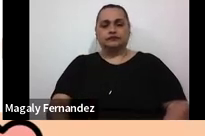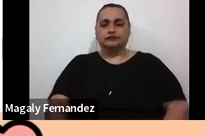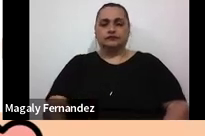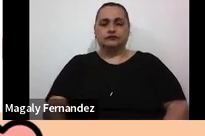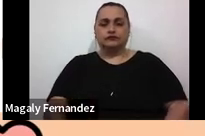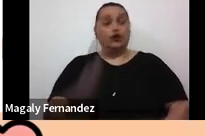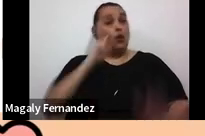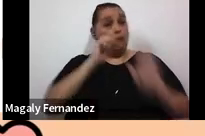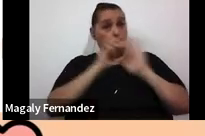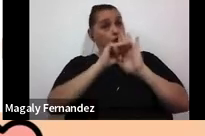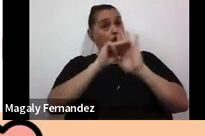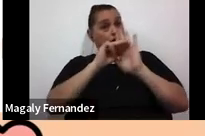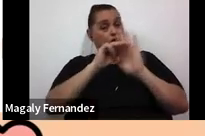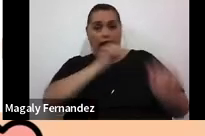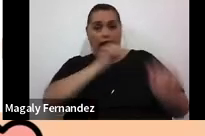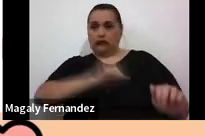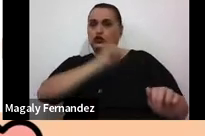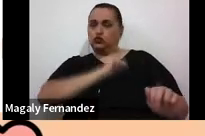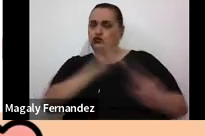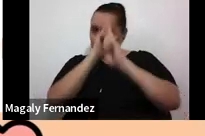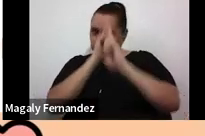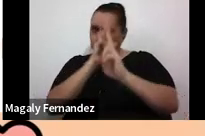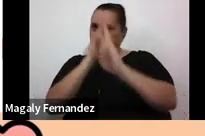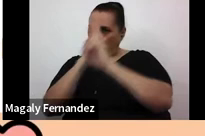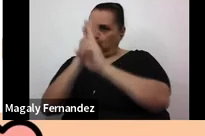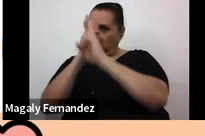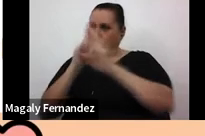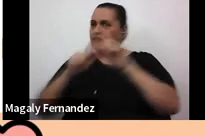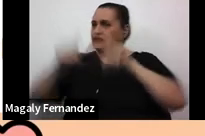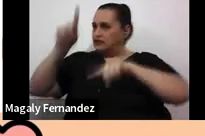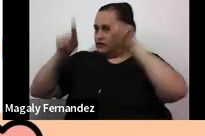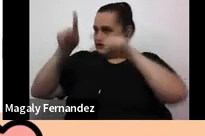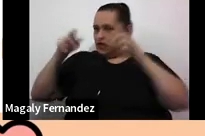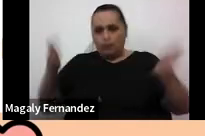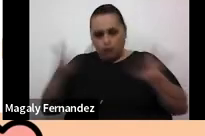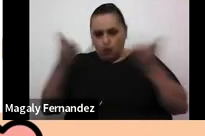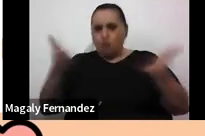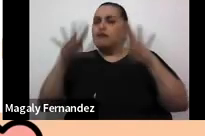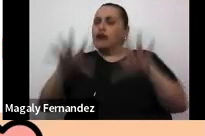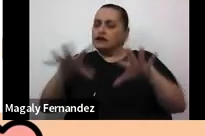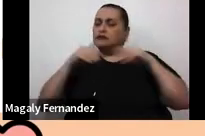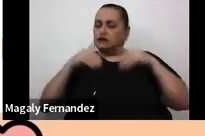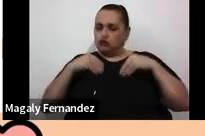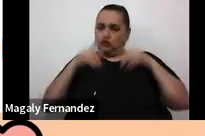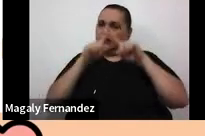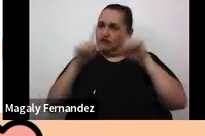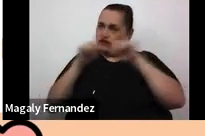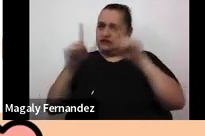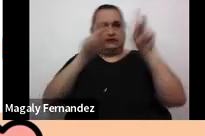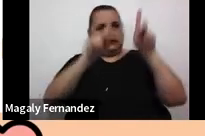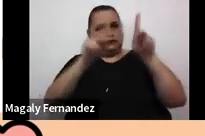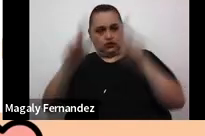modelar una actitud respetuosa con la diversidad promoviendo la aceptación de las diferencias entre las personas